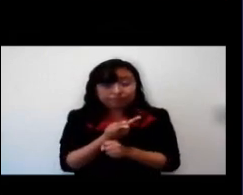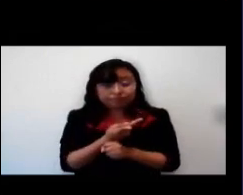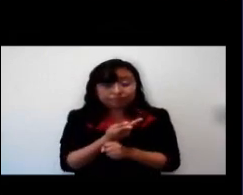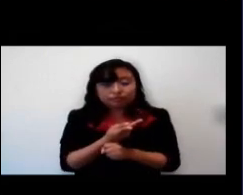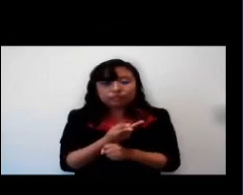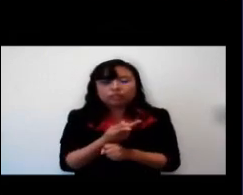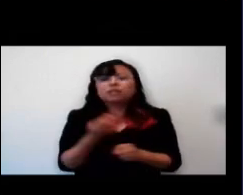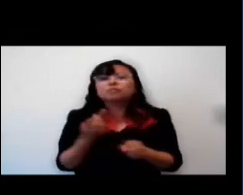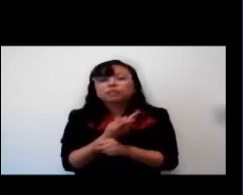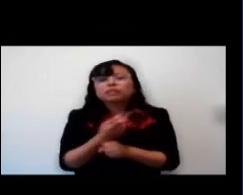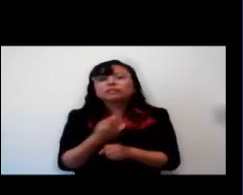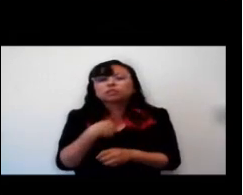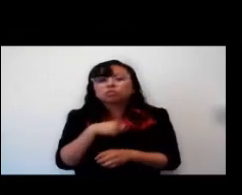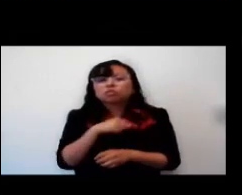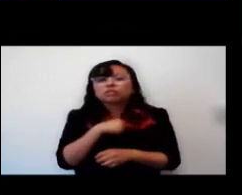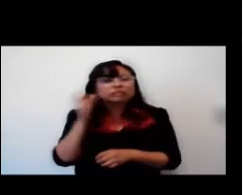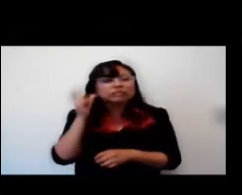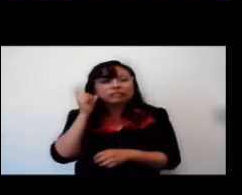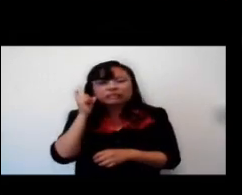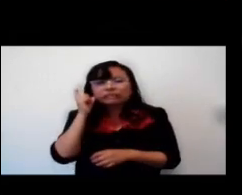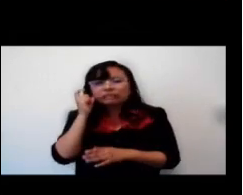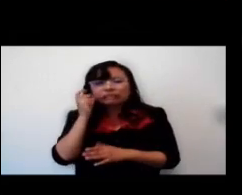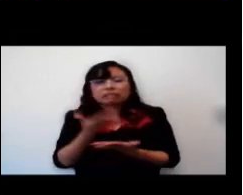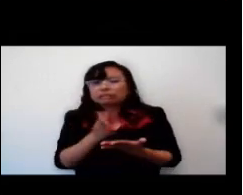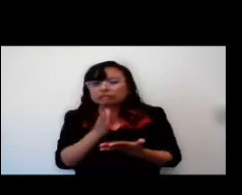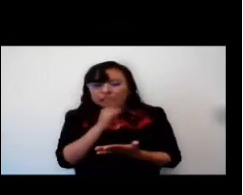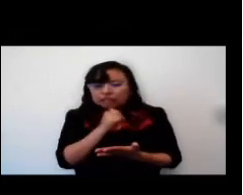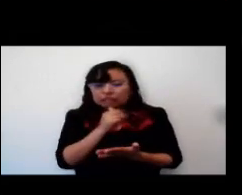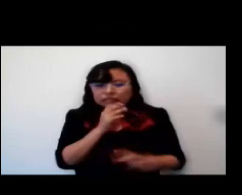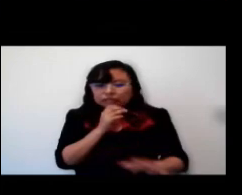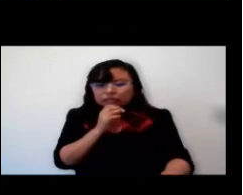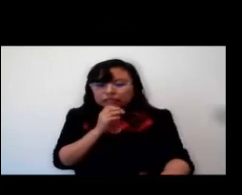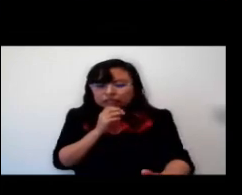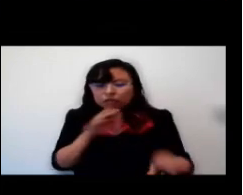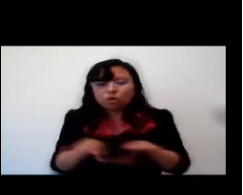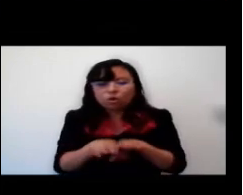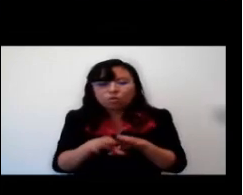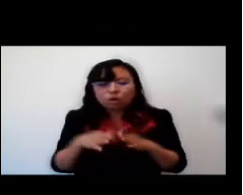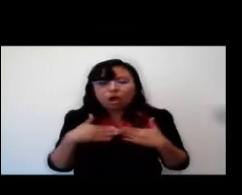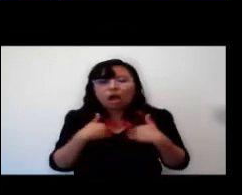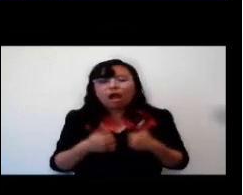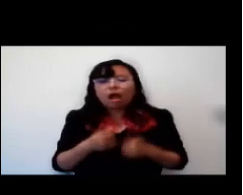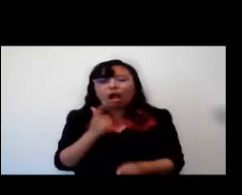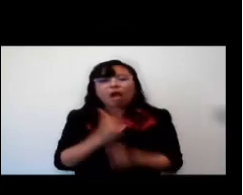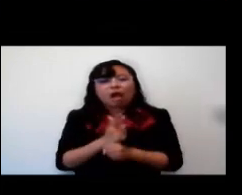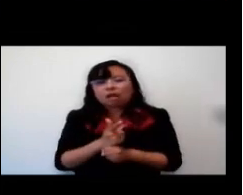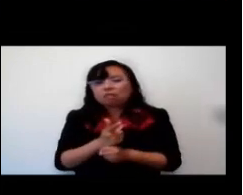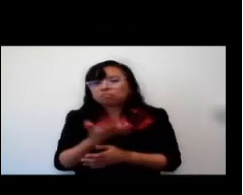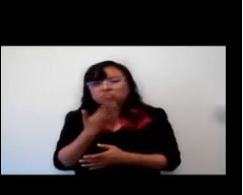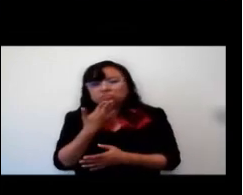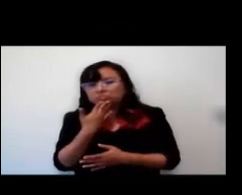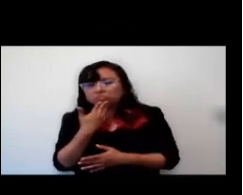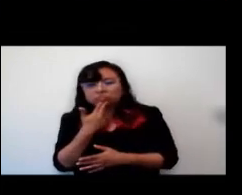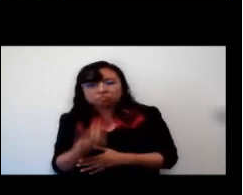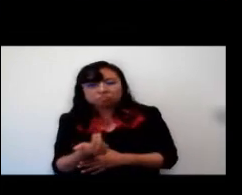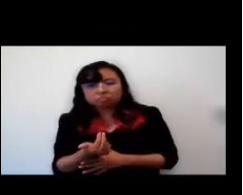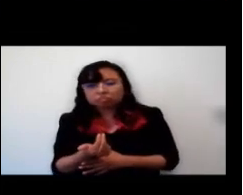el auxiliar auditivo ya no es suficiente? ¿Cómo saber que ya no es suficiente? Bueno, aquí hay